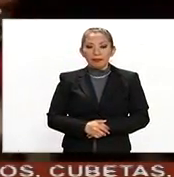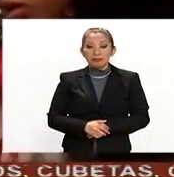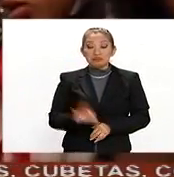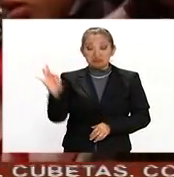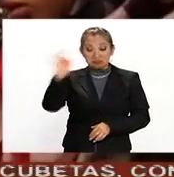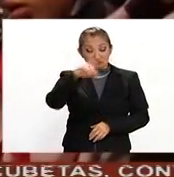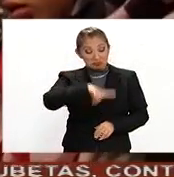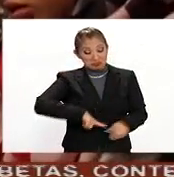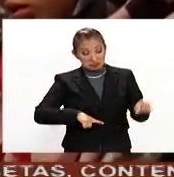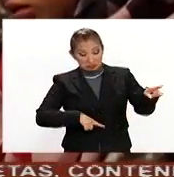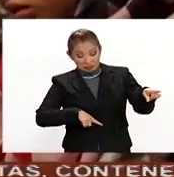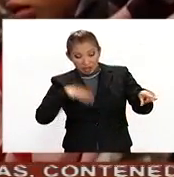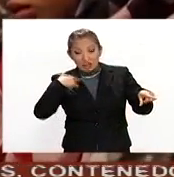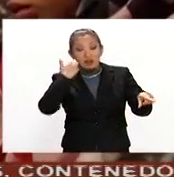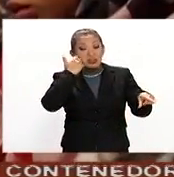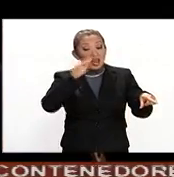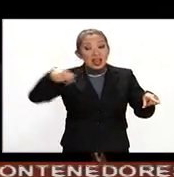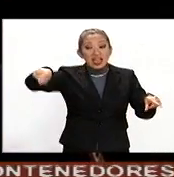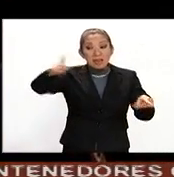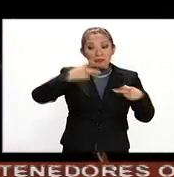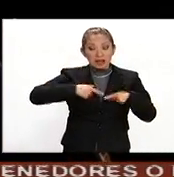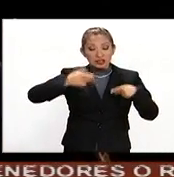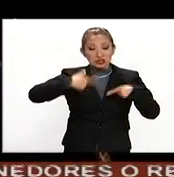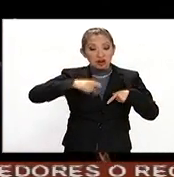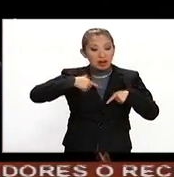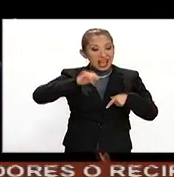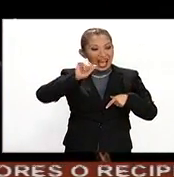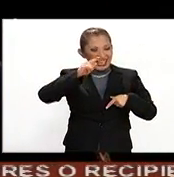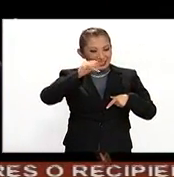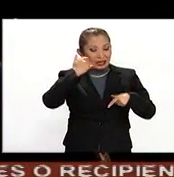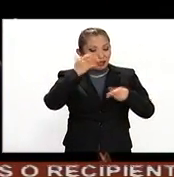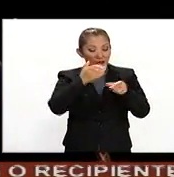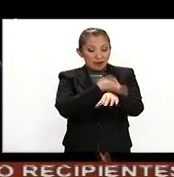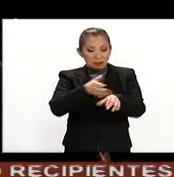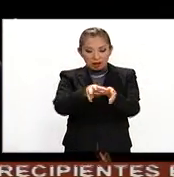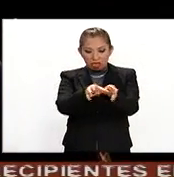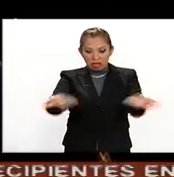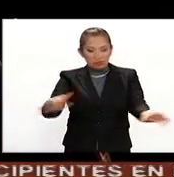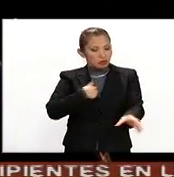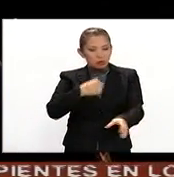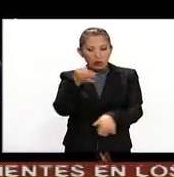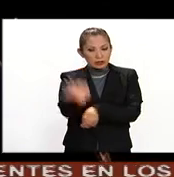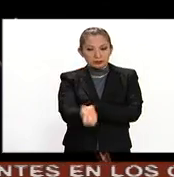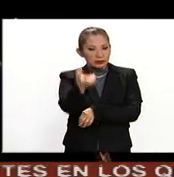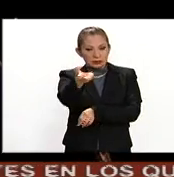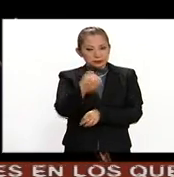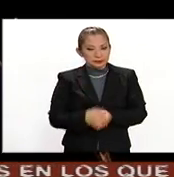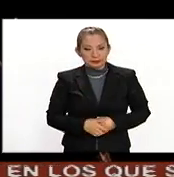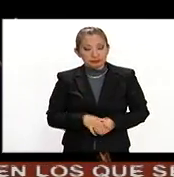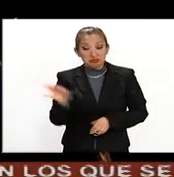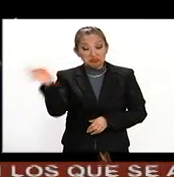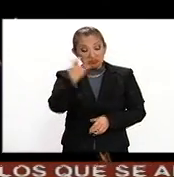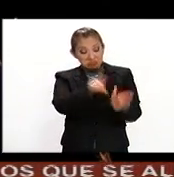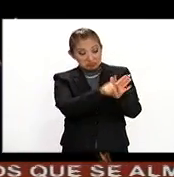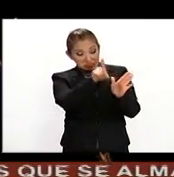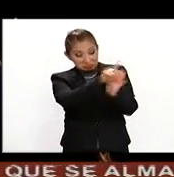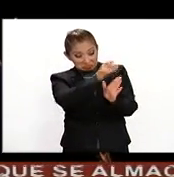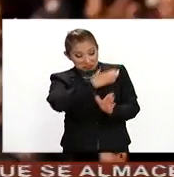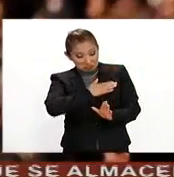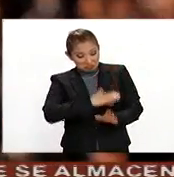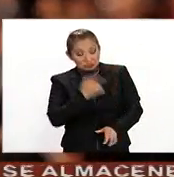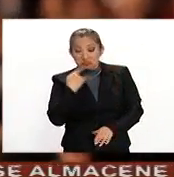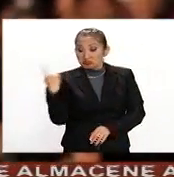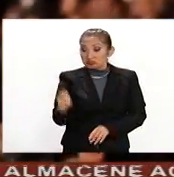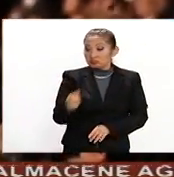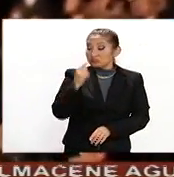Si el gobierno federal quiere que nuestros agentes separen familias inmigrantes, nos rehusaremos a hacerlo. Si el Departamento de Justicia